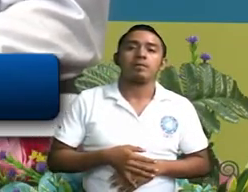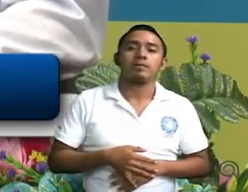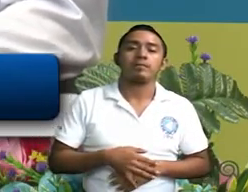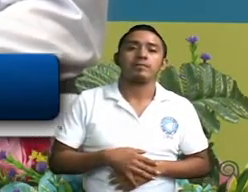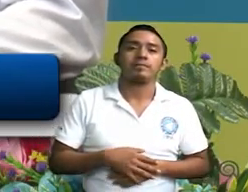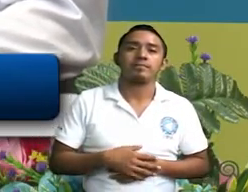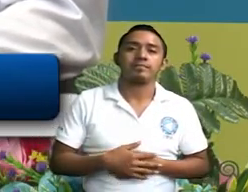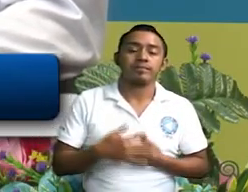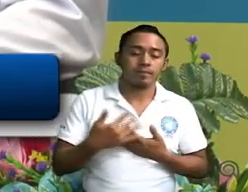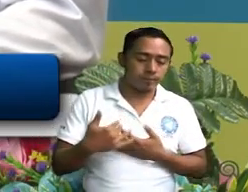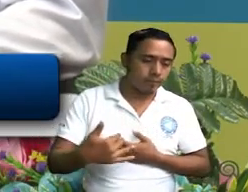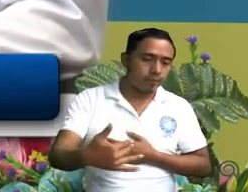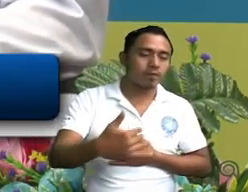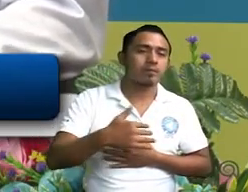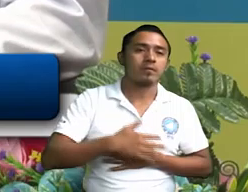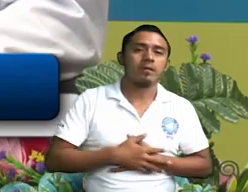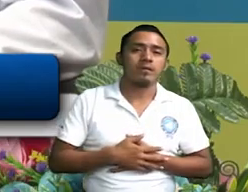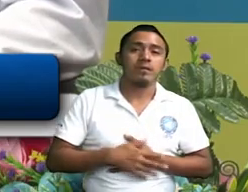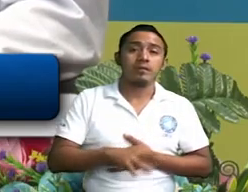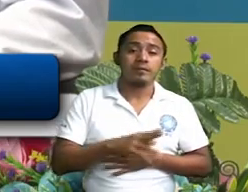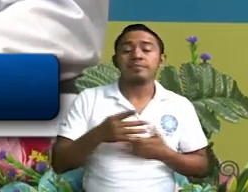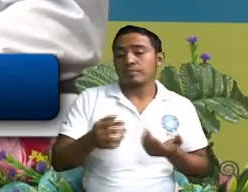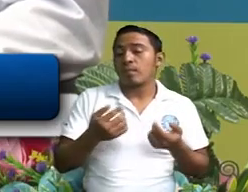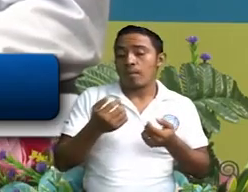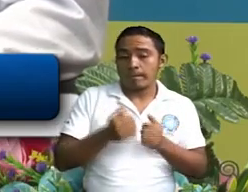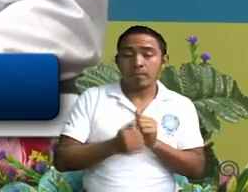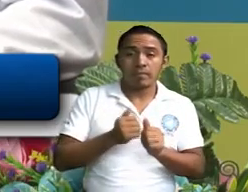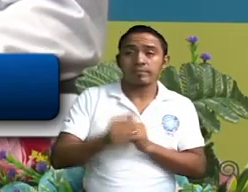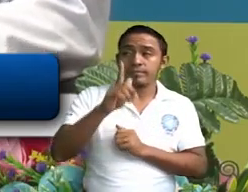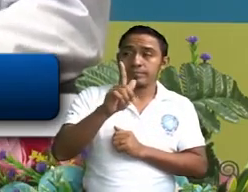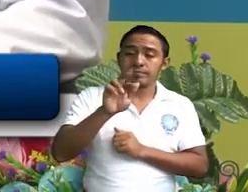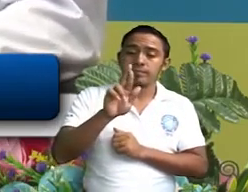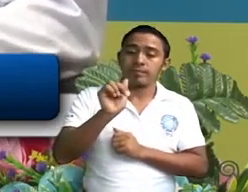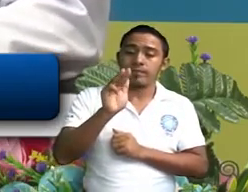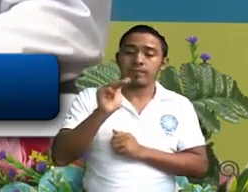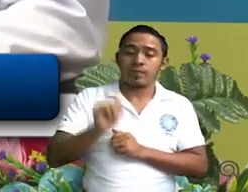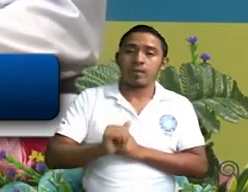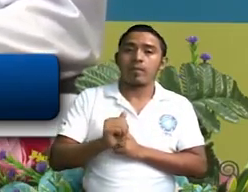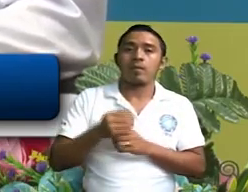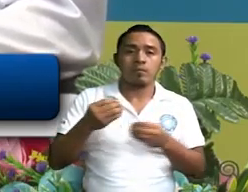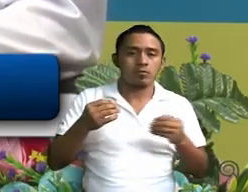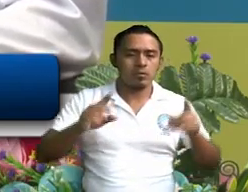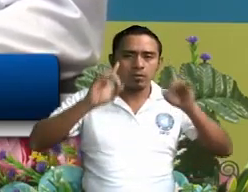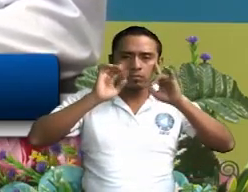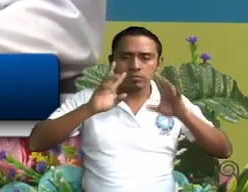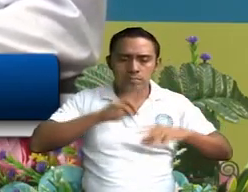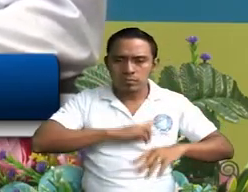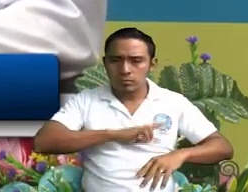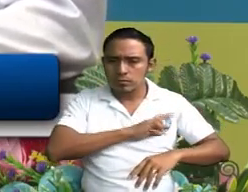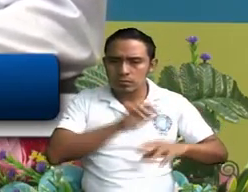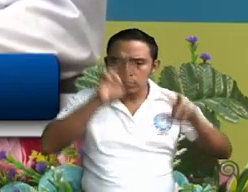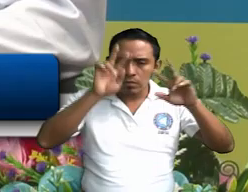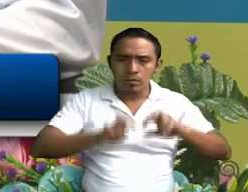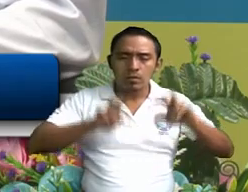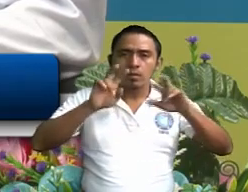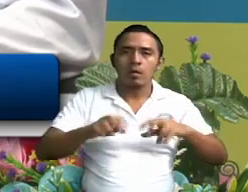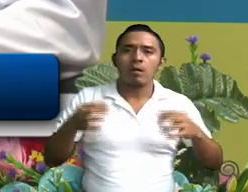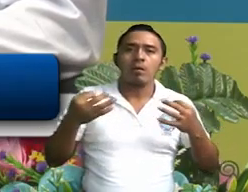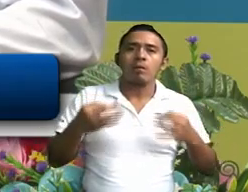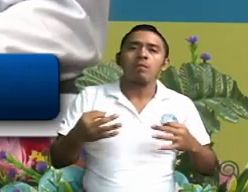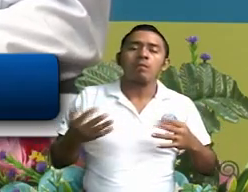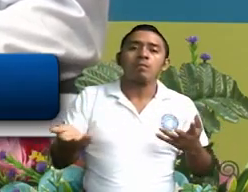Cuando hay un trauma a este nivel, se valoran mucho parámetros para tomar la